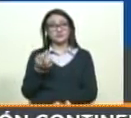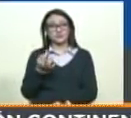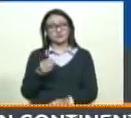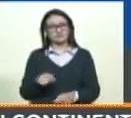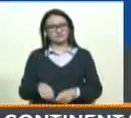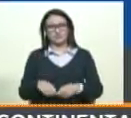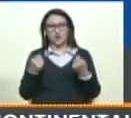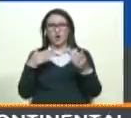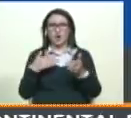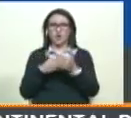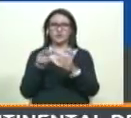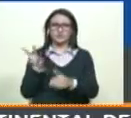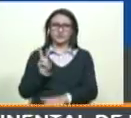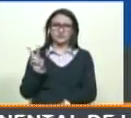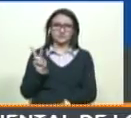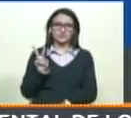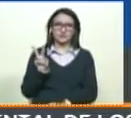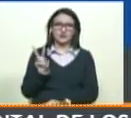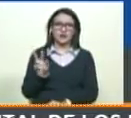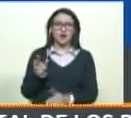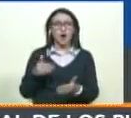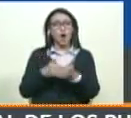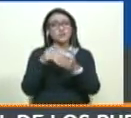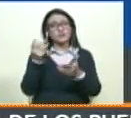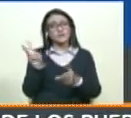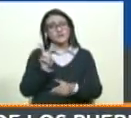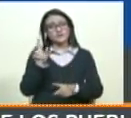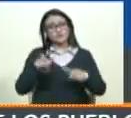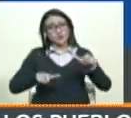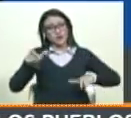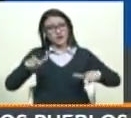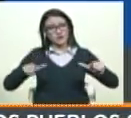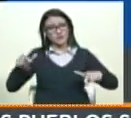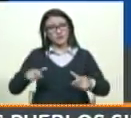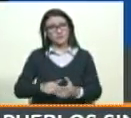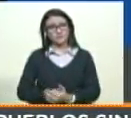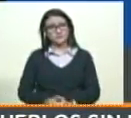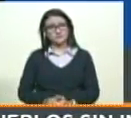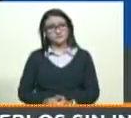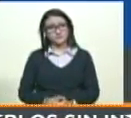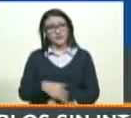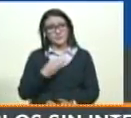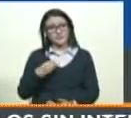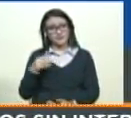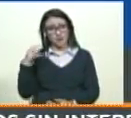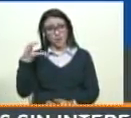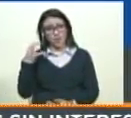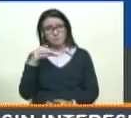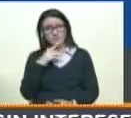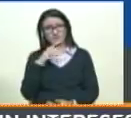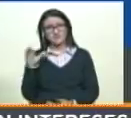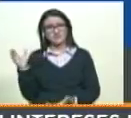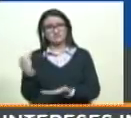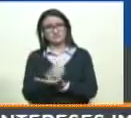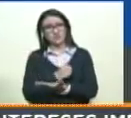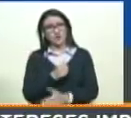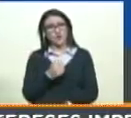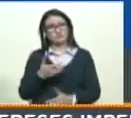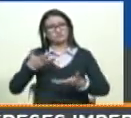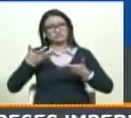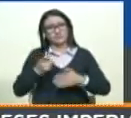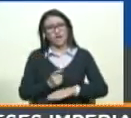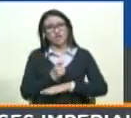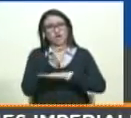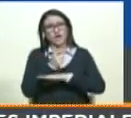crimen contra Venezuela, contra los venezolanos. Incluso el presidente Santos dice que decomisó no sé cuántas toneladas